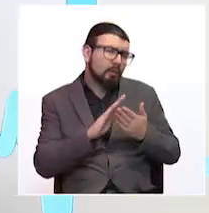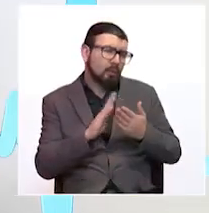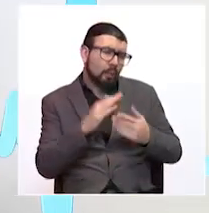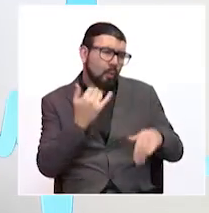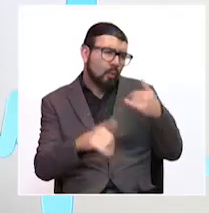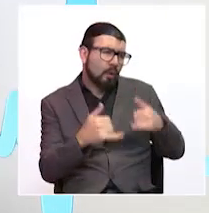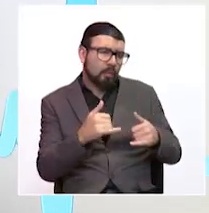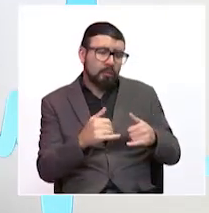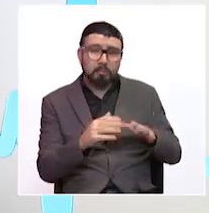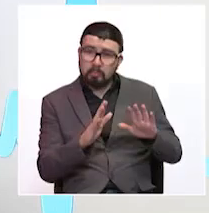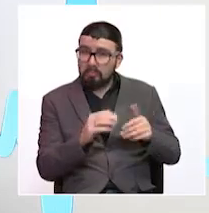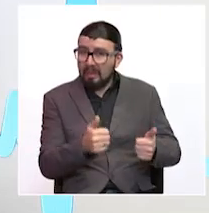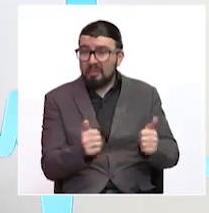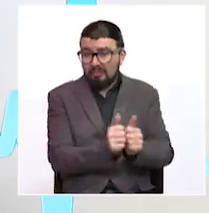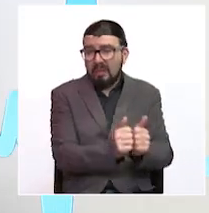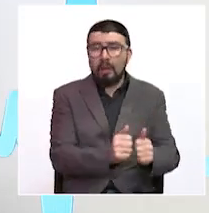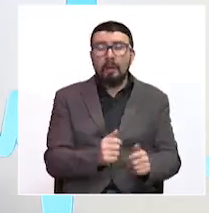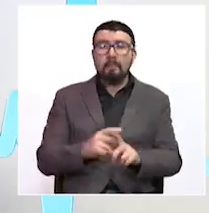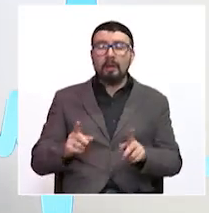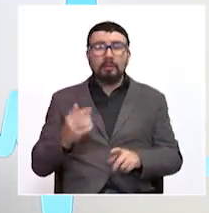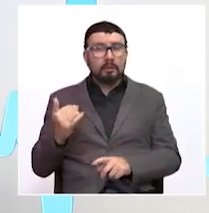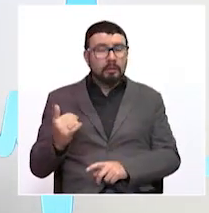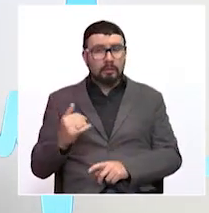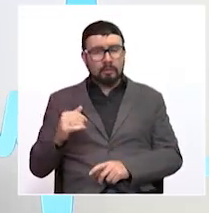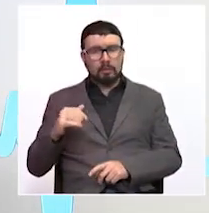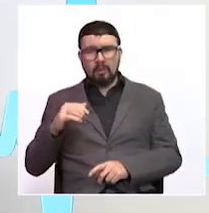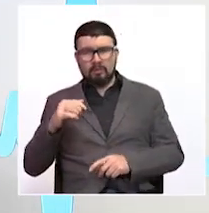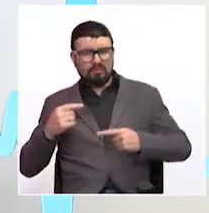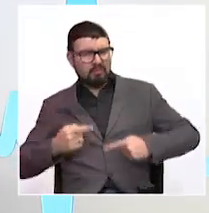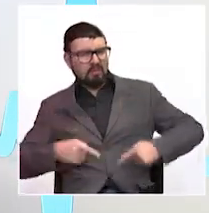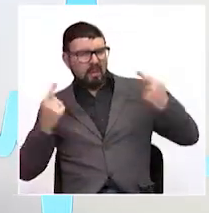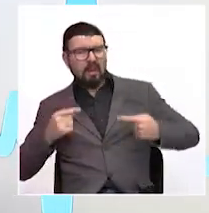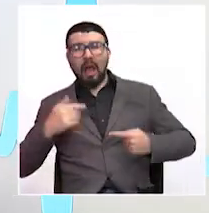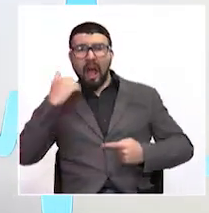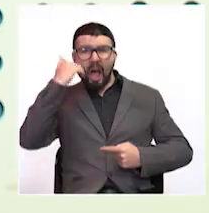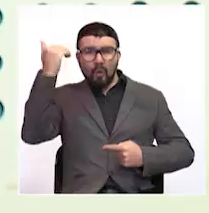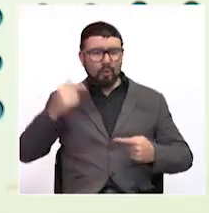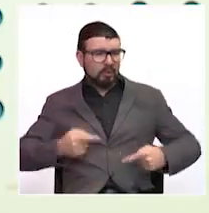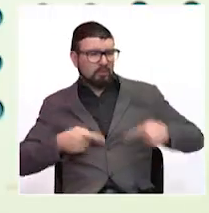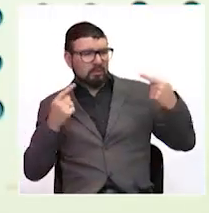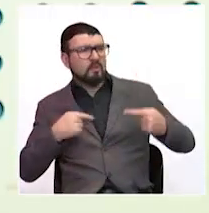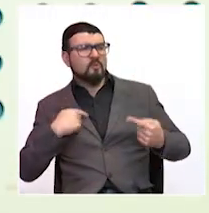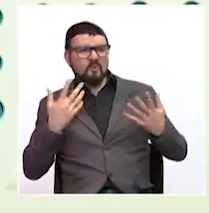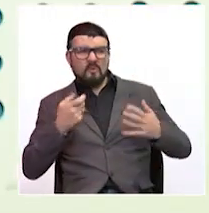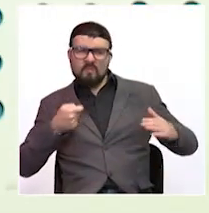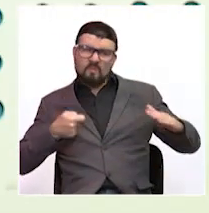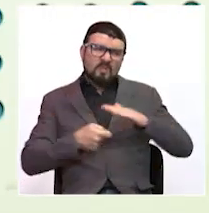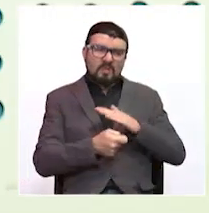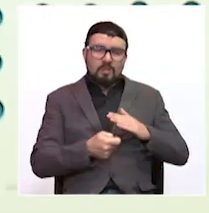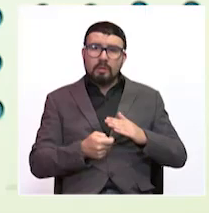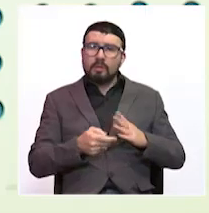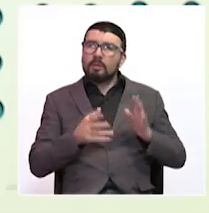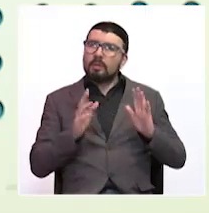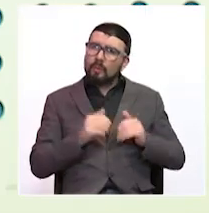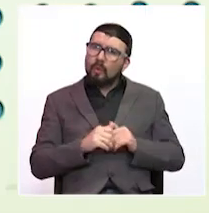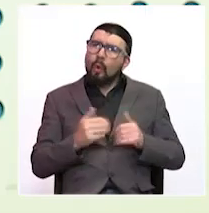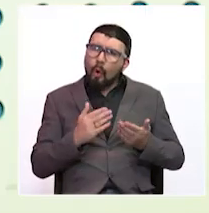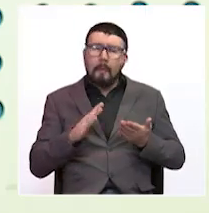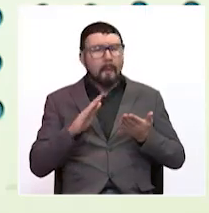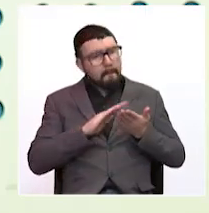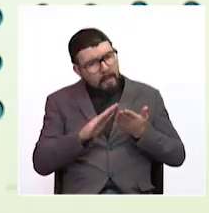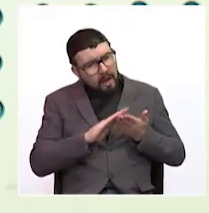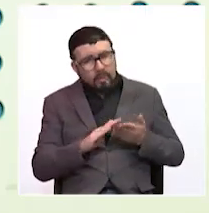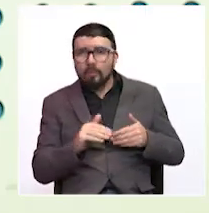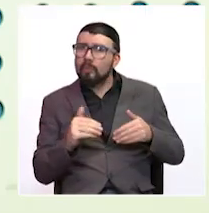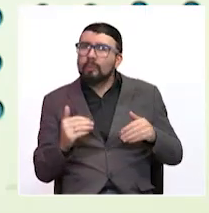si fue tantas mamá tal y como hace uno para volver a ese perdón hay una herramienta muy importante